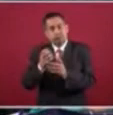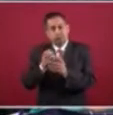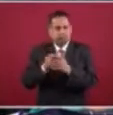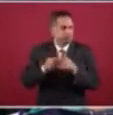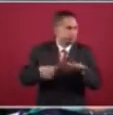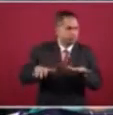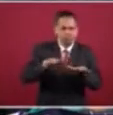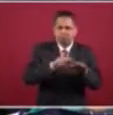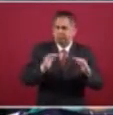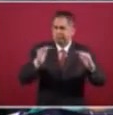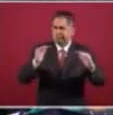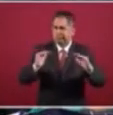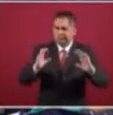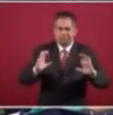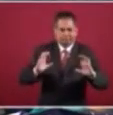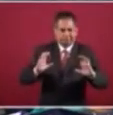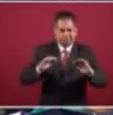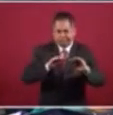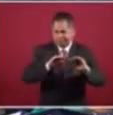estabilizar